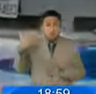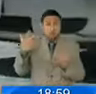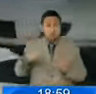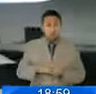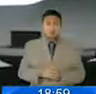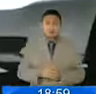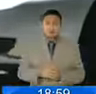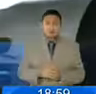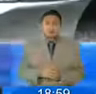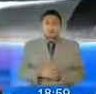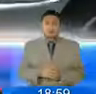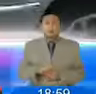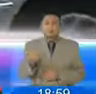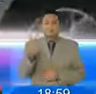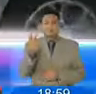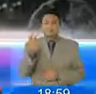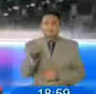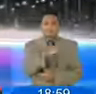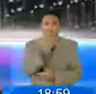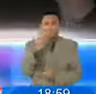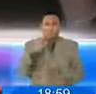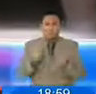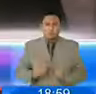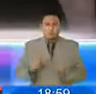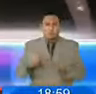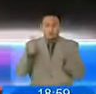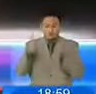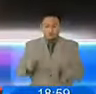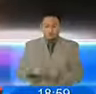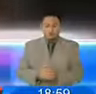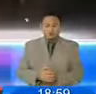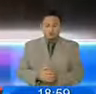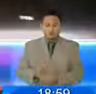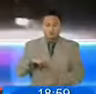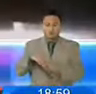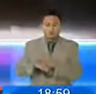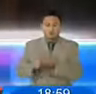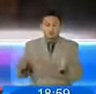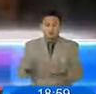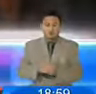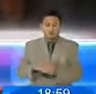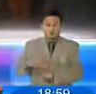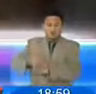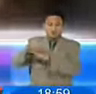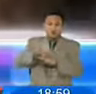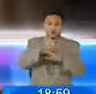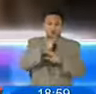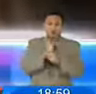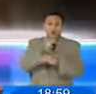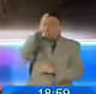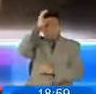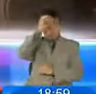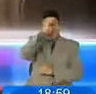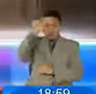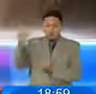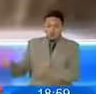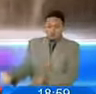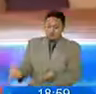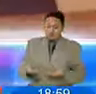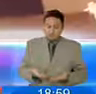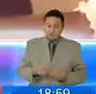mediodía en una carroza fúnebre llegó el cuerpo en la puerta principal del templo las máximas autoridades de la Iglesia Católica lo